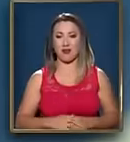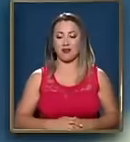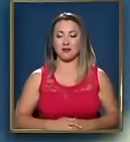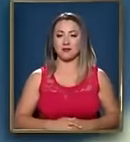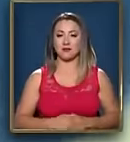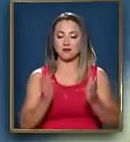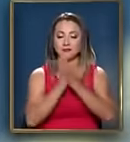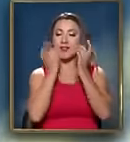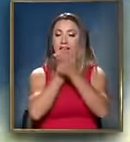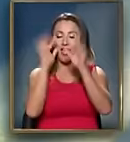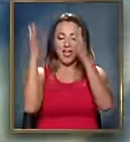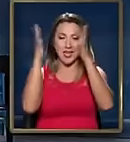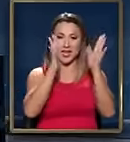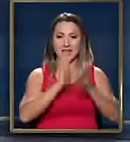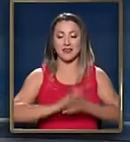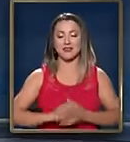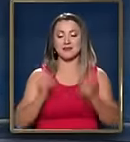Oye,